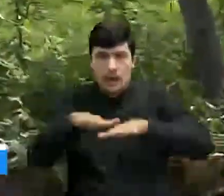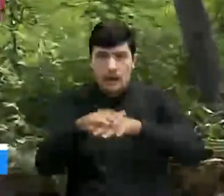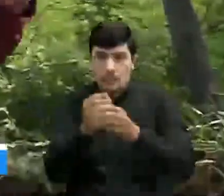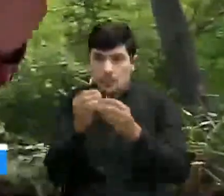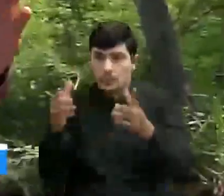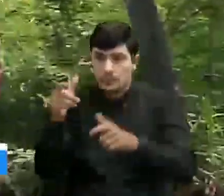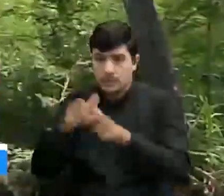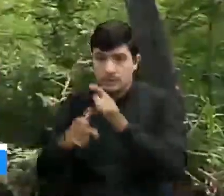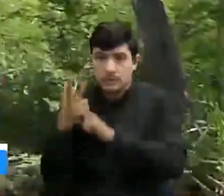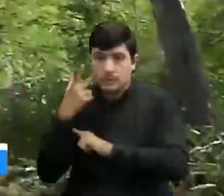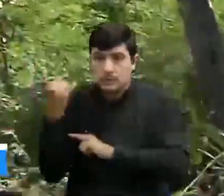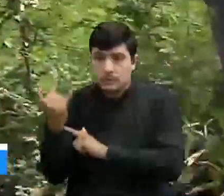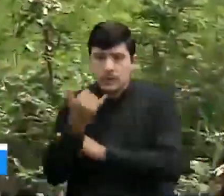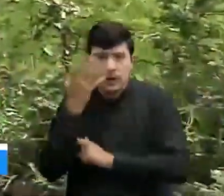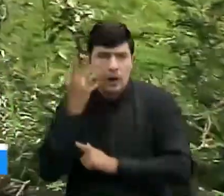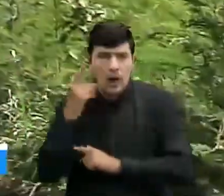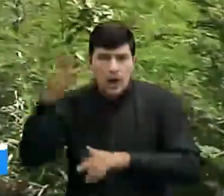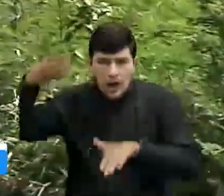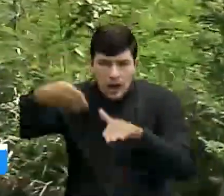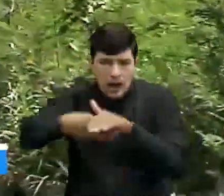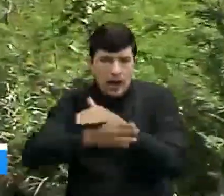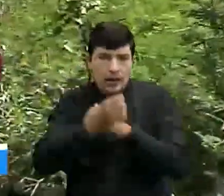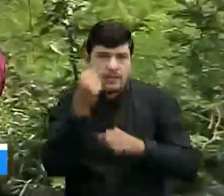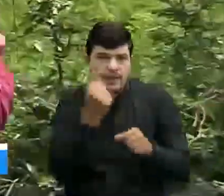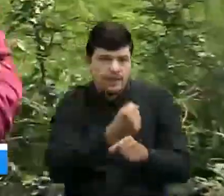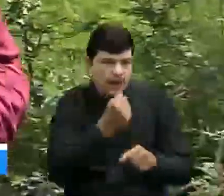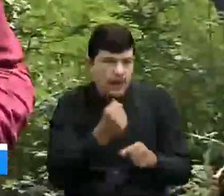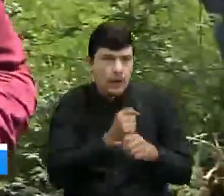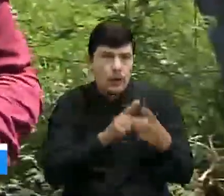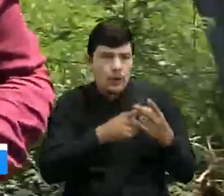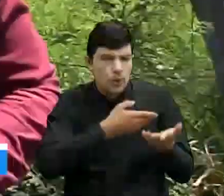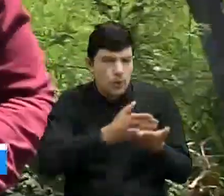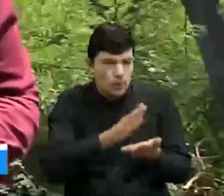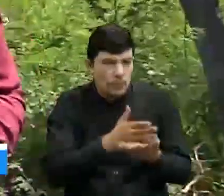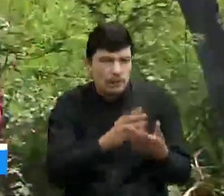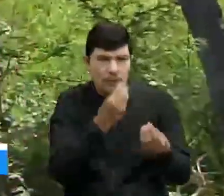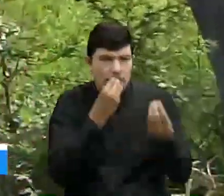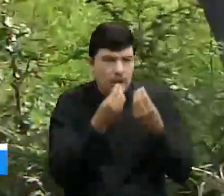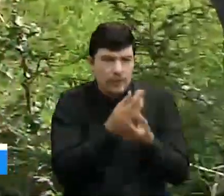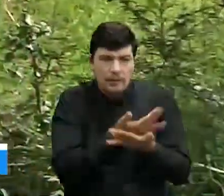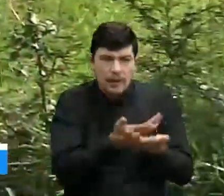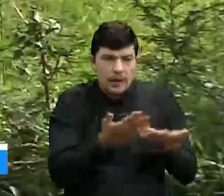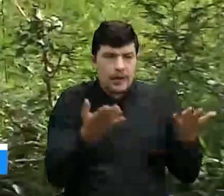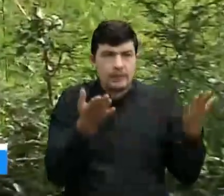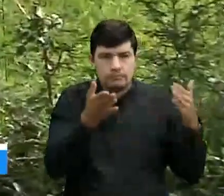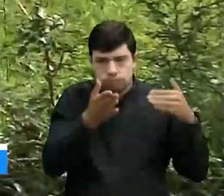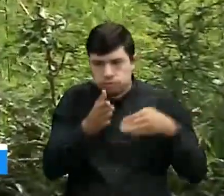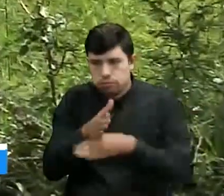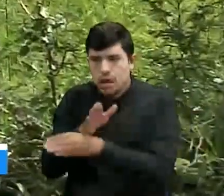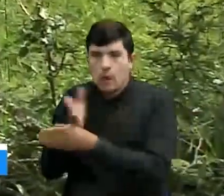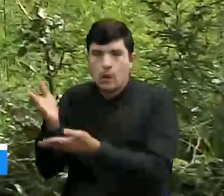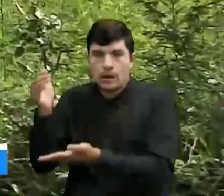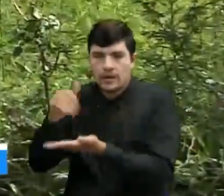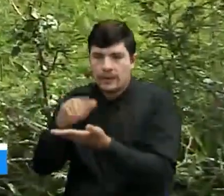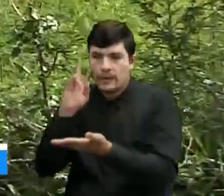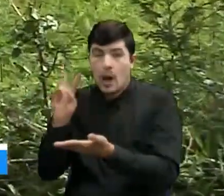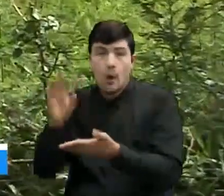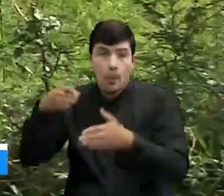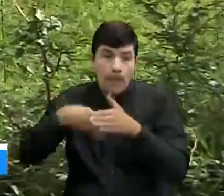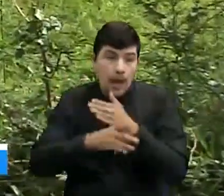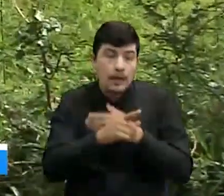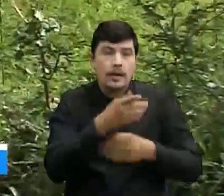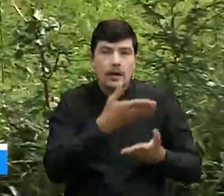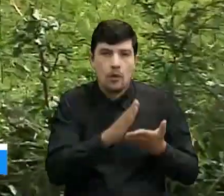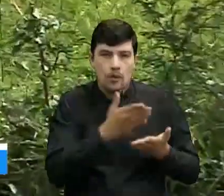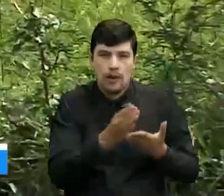de estas personas que cruzan diariamente vienen a trabajar, vienen a abastecerse de la canasta básica familiar y vienen también a comprar medicamentos de acuerdo